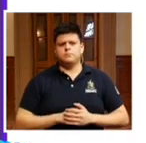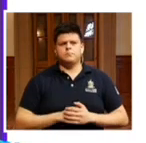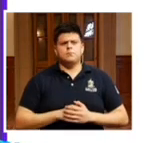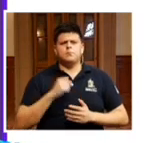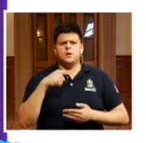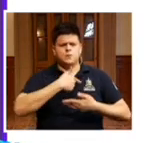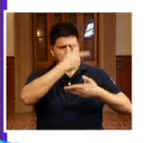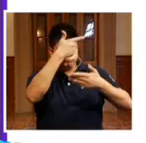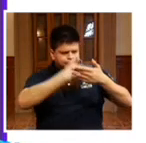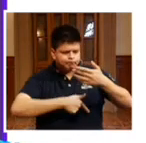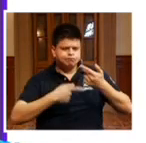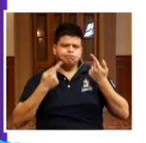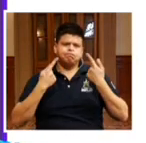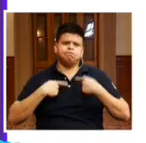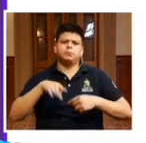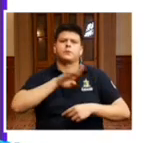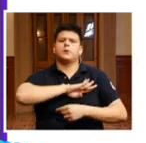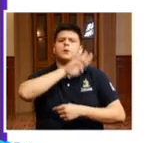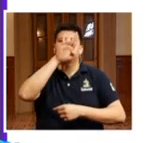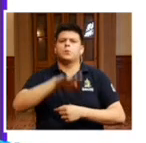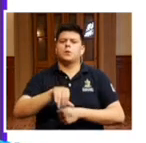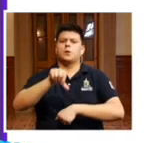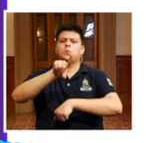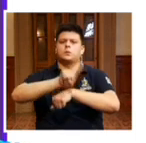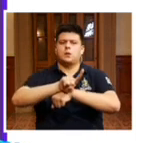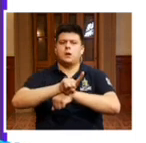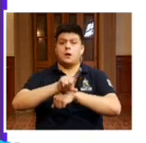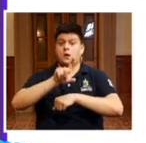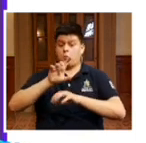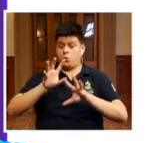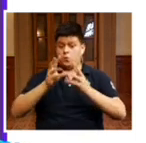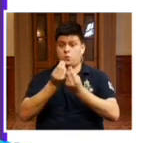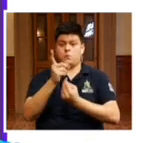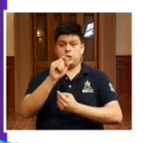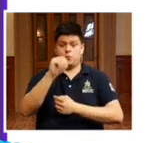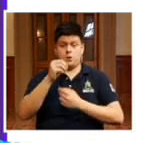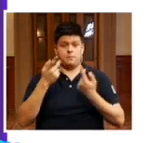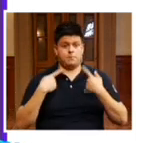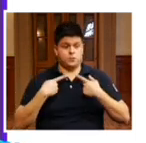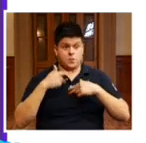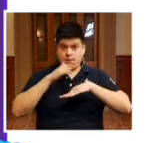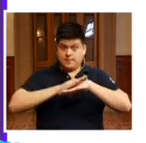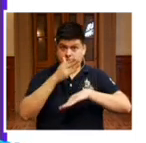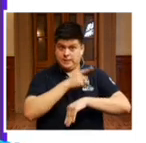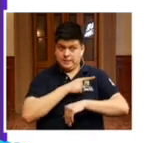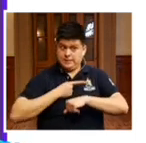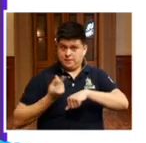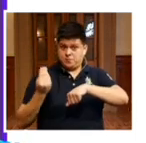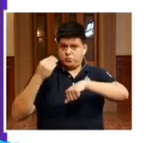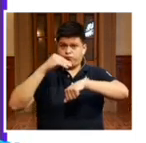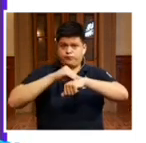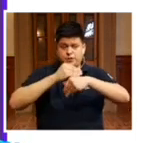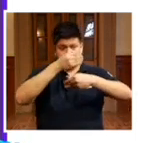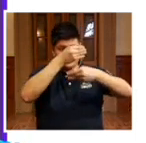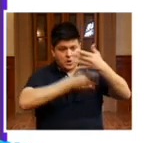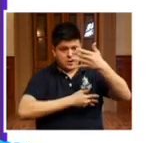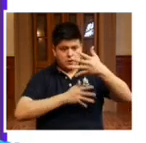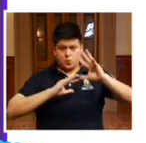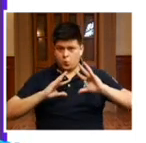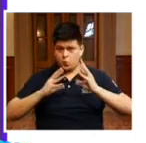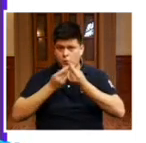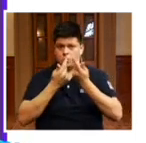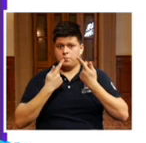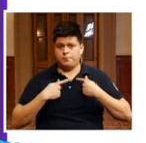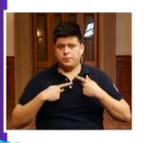Esas son las defunciones del día de hoy, son 29 más que tenemos que agregar a las defunciones